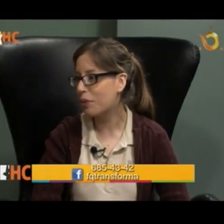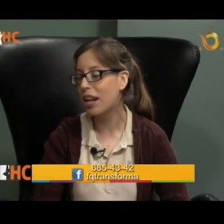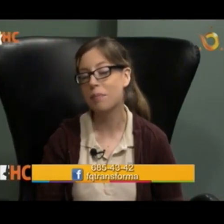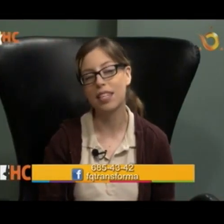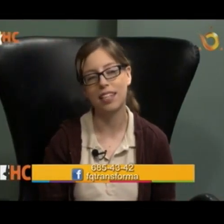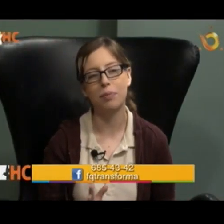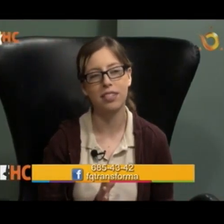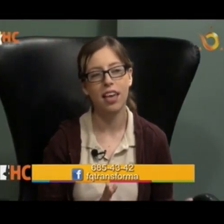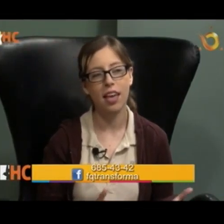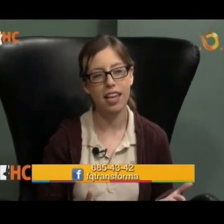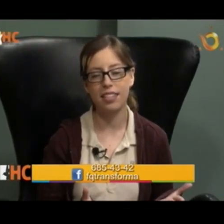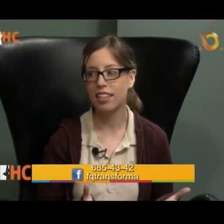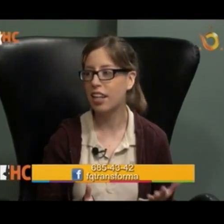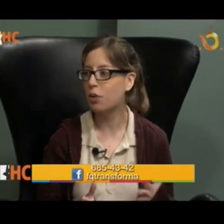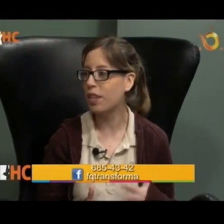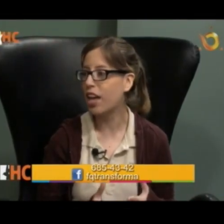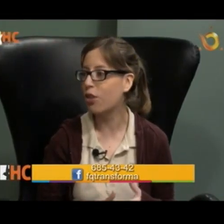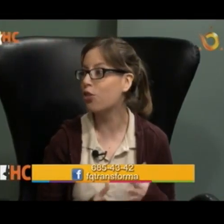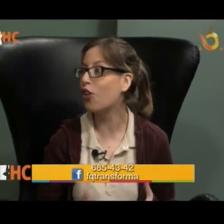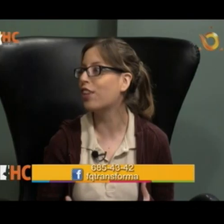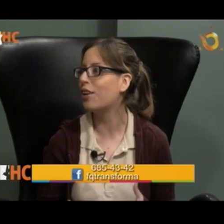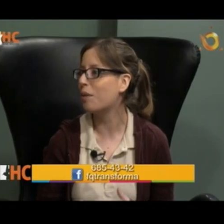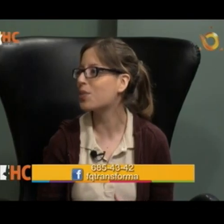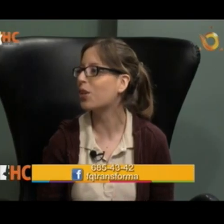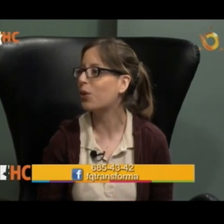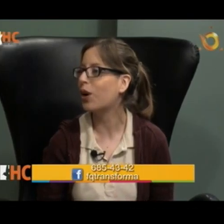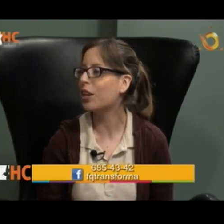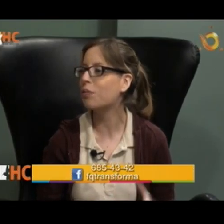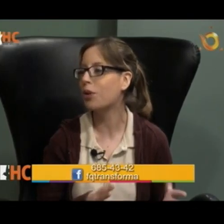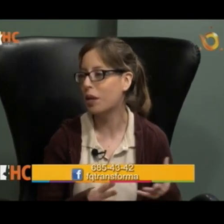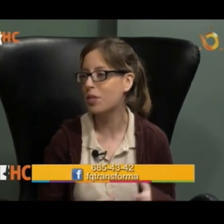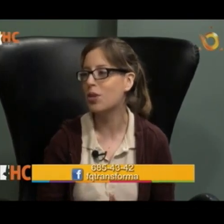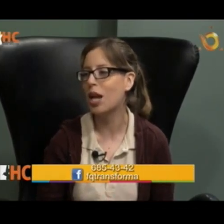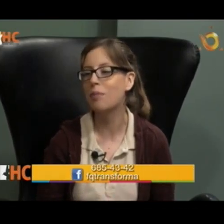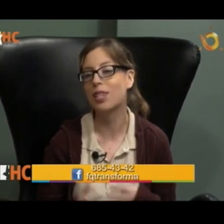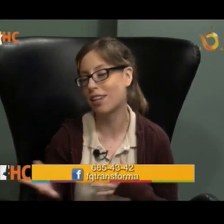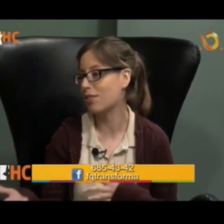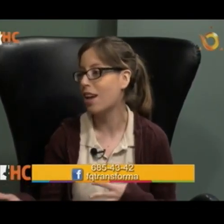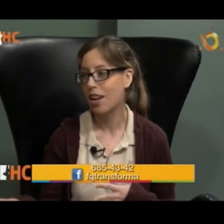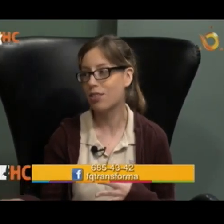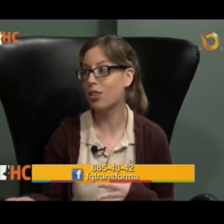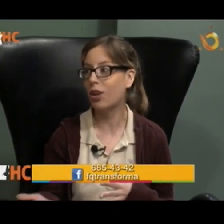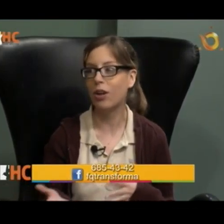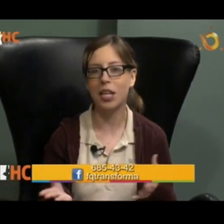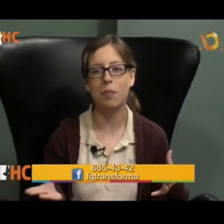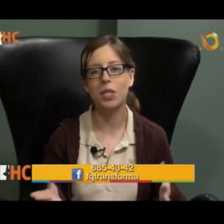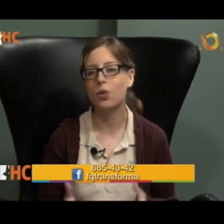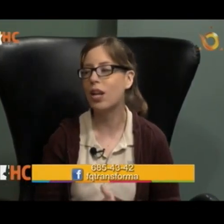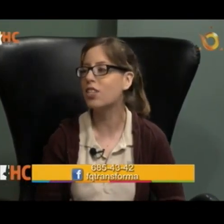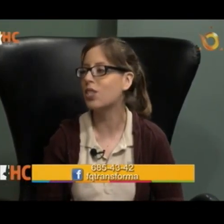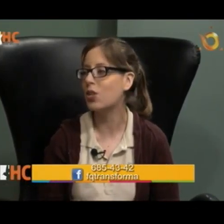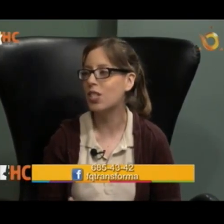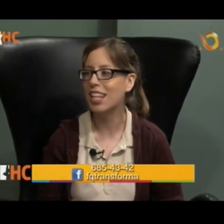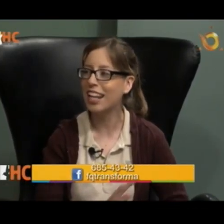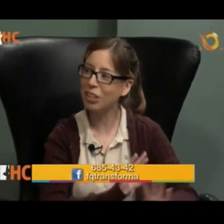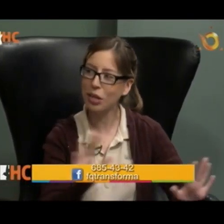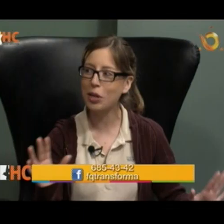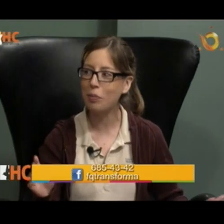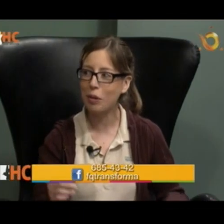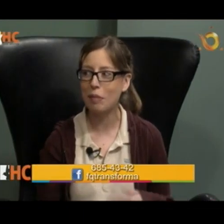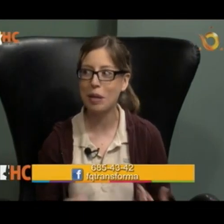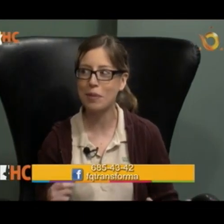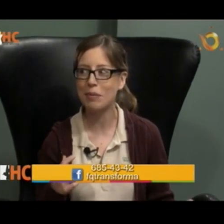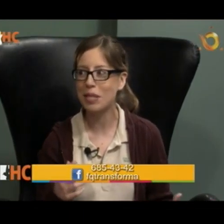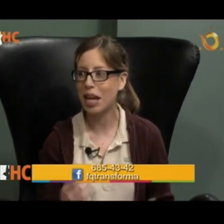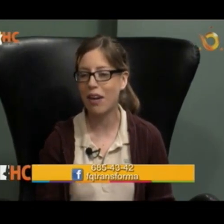un árbol, nada más hay que pues tener cuidado dónde lo vamos a colocar, ¿no? Por lo que mencionábamos de que nos ha tocado que llevamos a escuelas donde nos dicen, aquí no hay